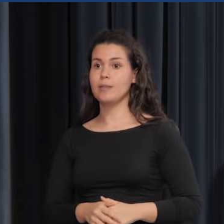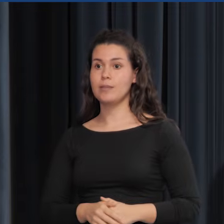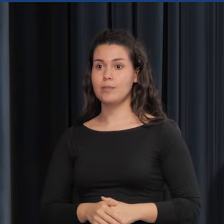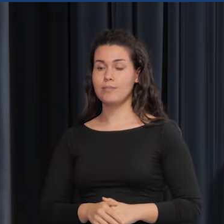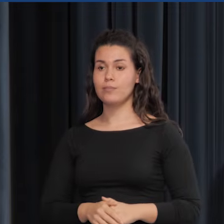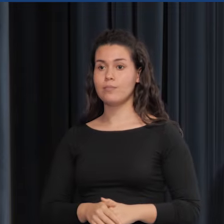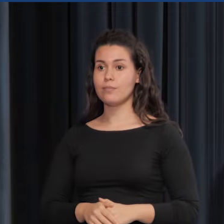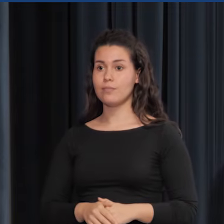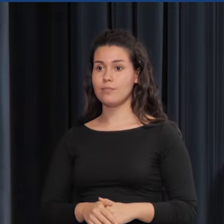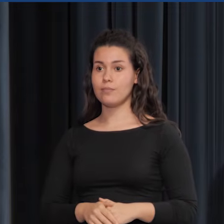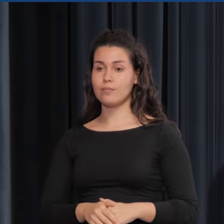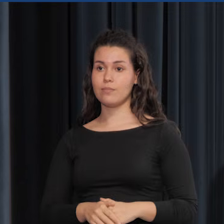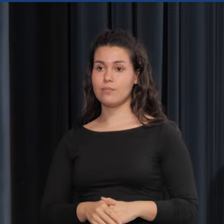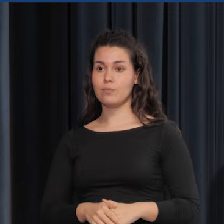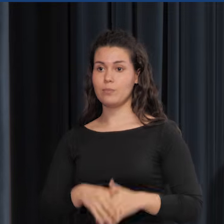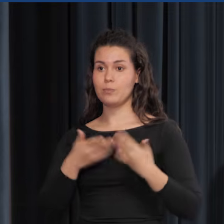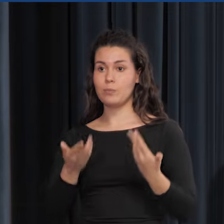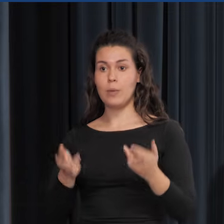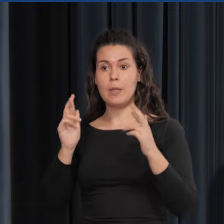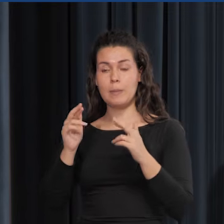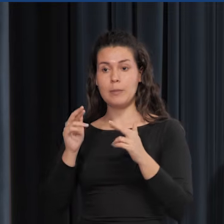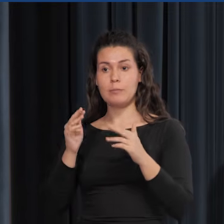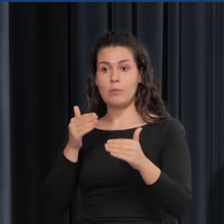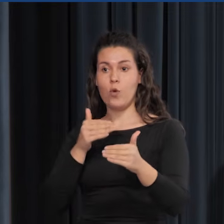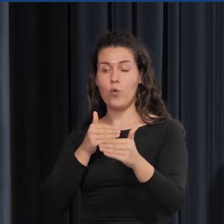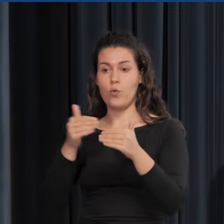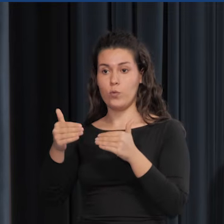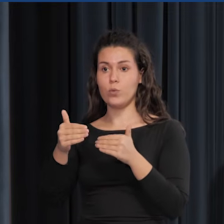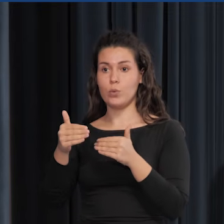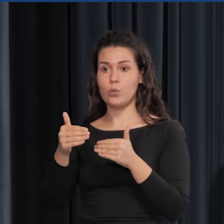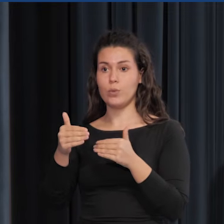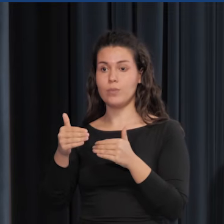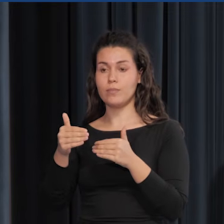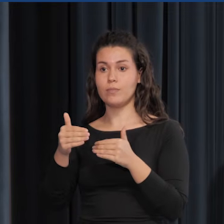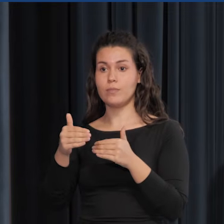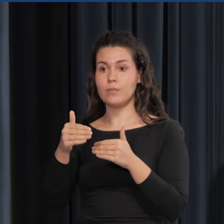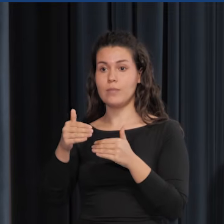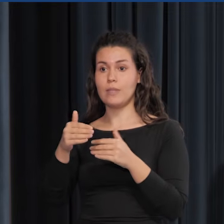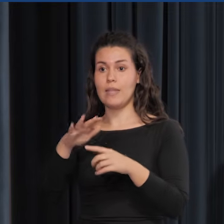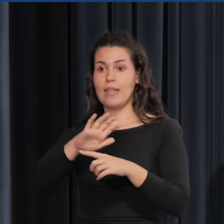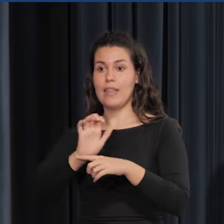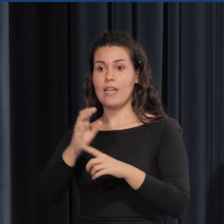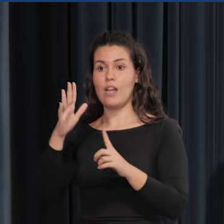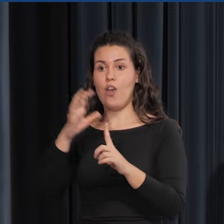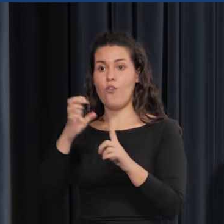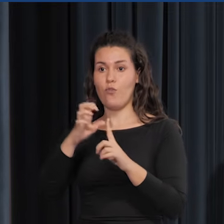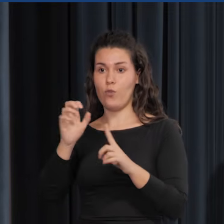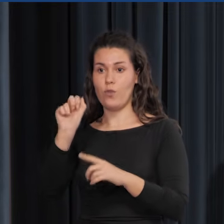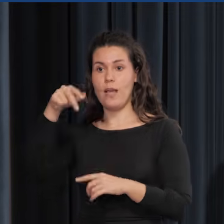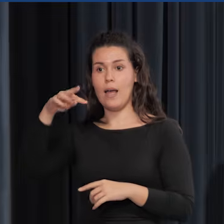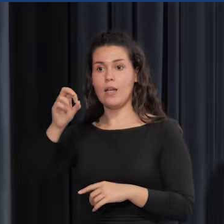pues esperamos la próxima edición del Cineforum Antonio Iniesta